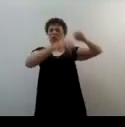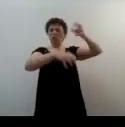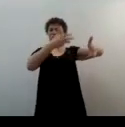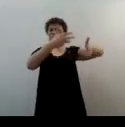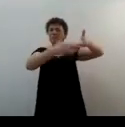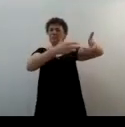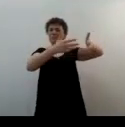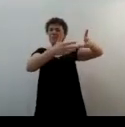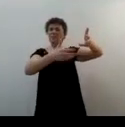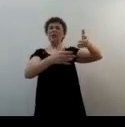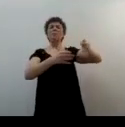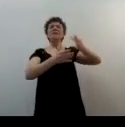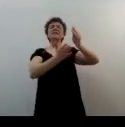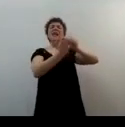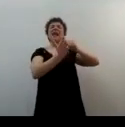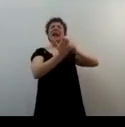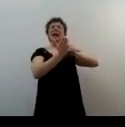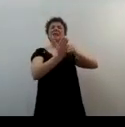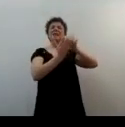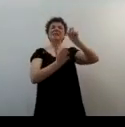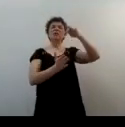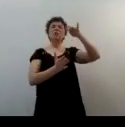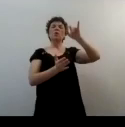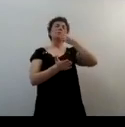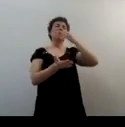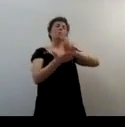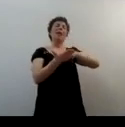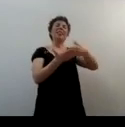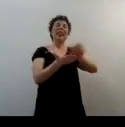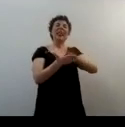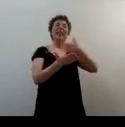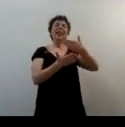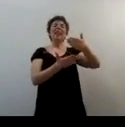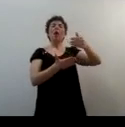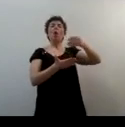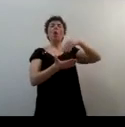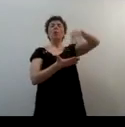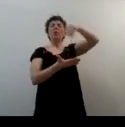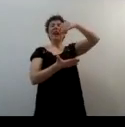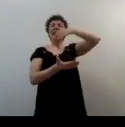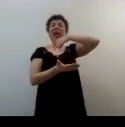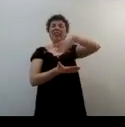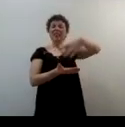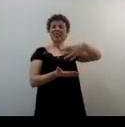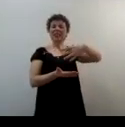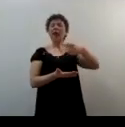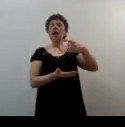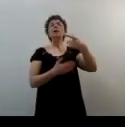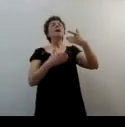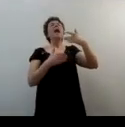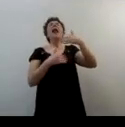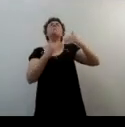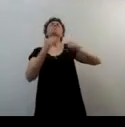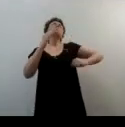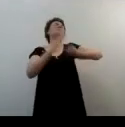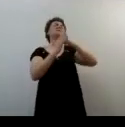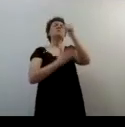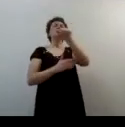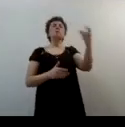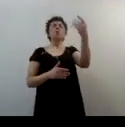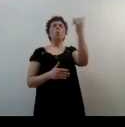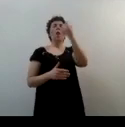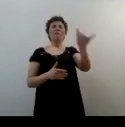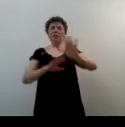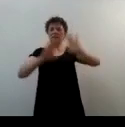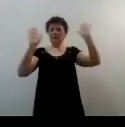y grasas saturadas como mantequilla, nata, tal. Es decir, que como mucho una vez a la semana y sí eso. Ahora, si no lo tomas,